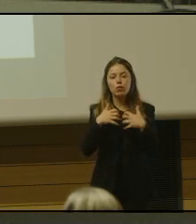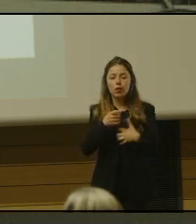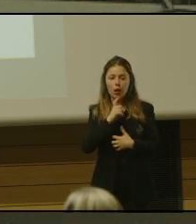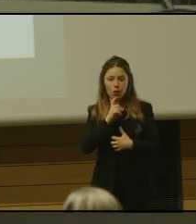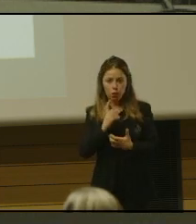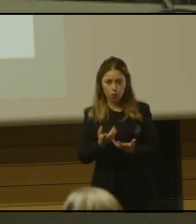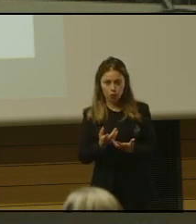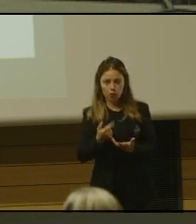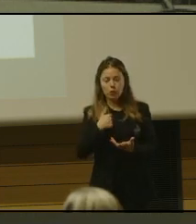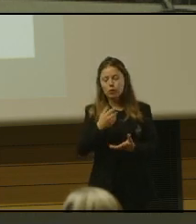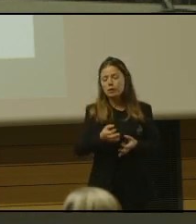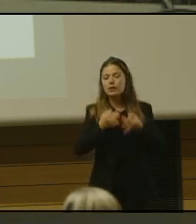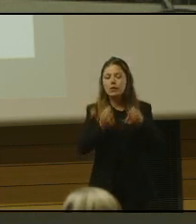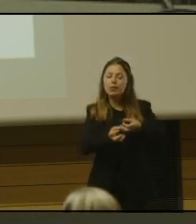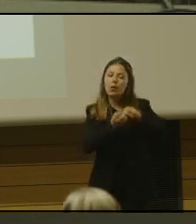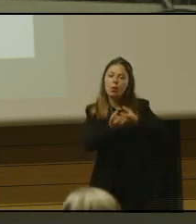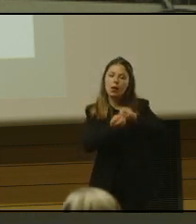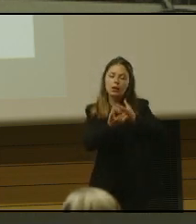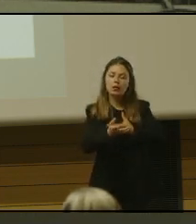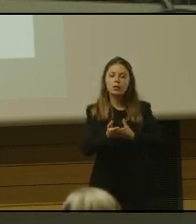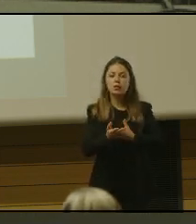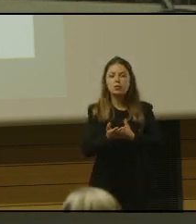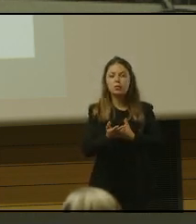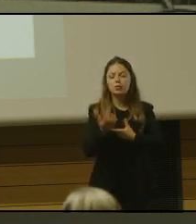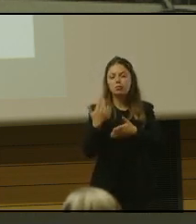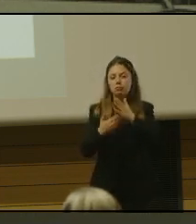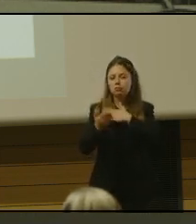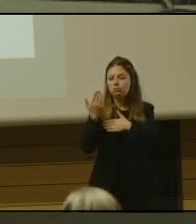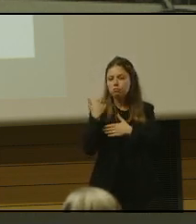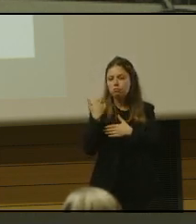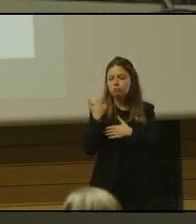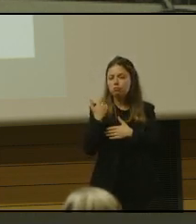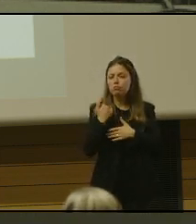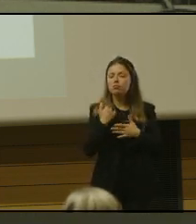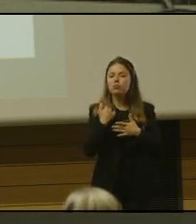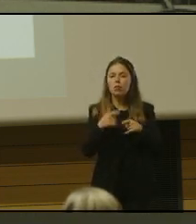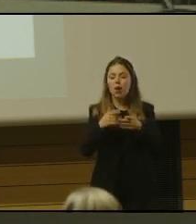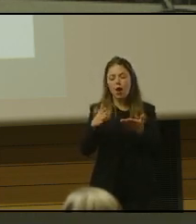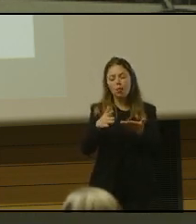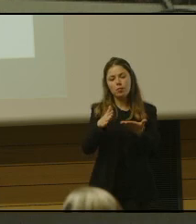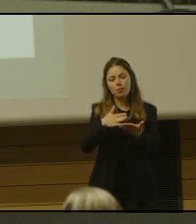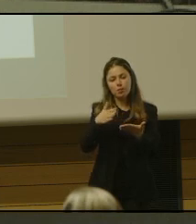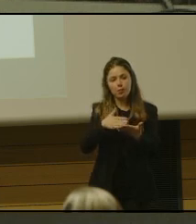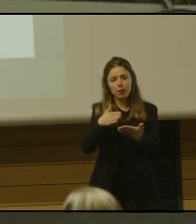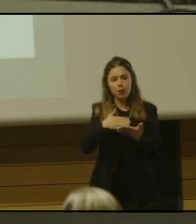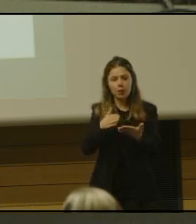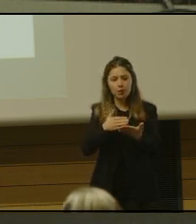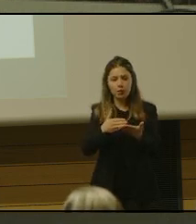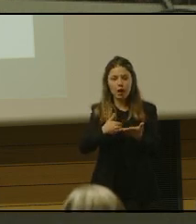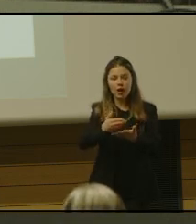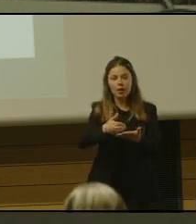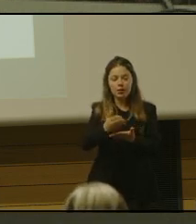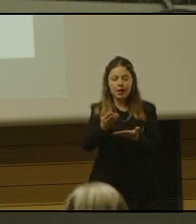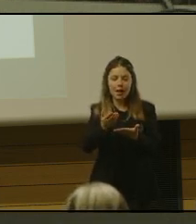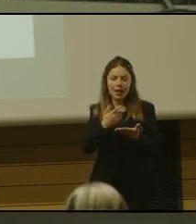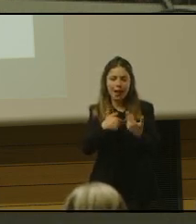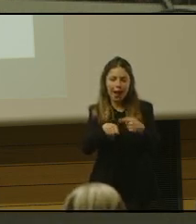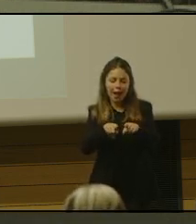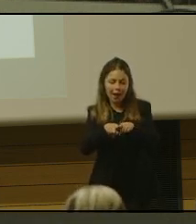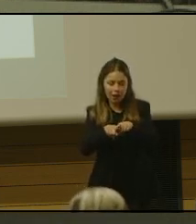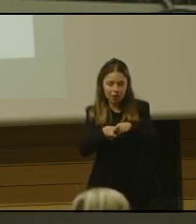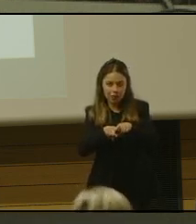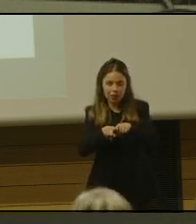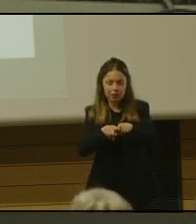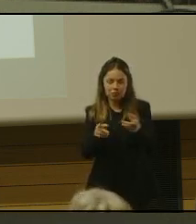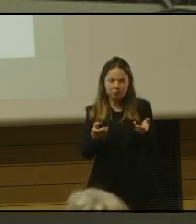las cosas. Yo siempre cuento que una vez en una fuente de información, una revista de cotilleos de estas, no me